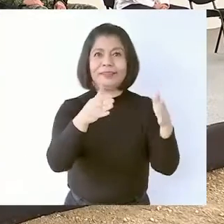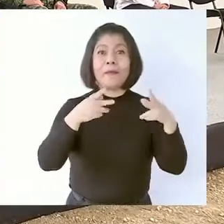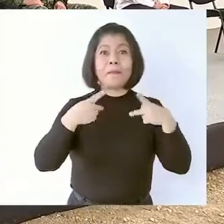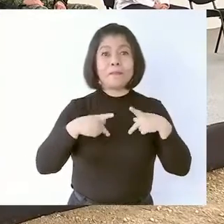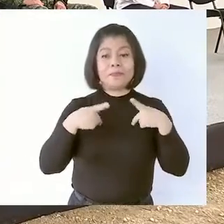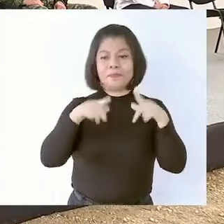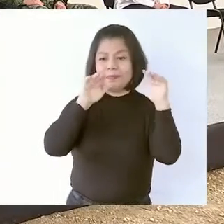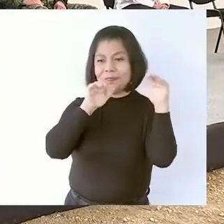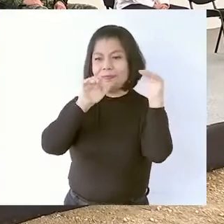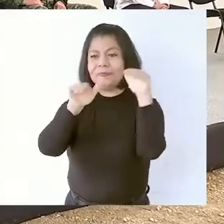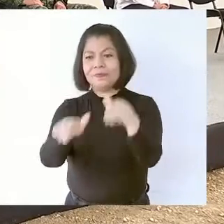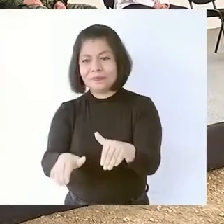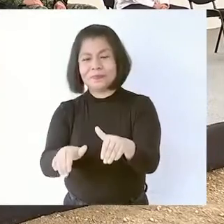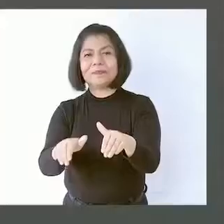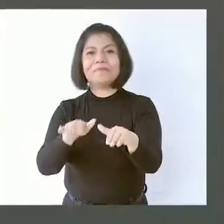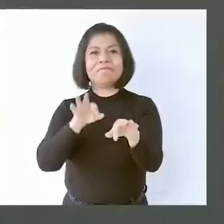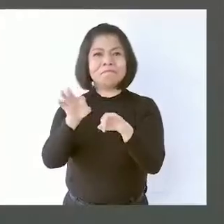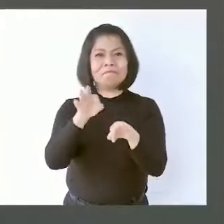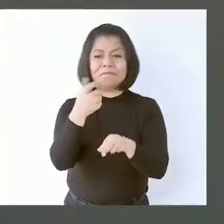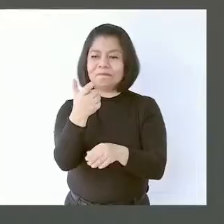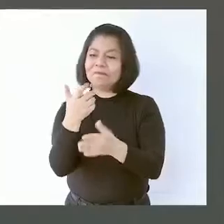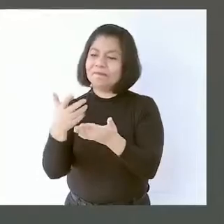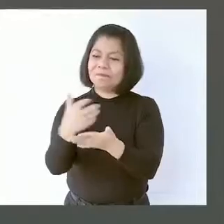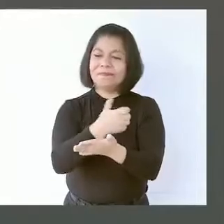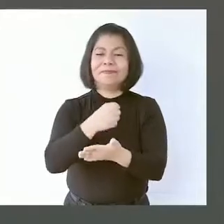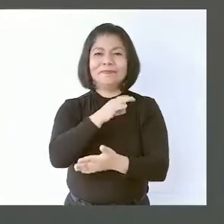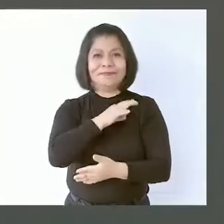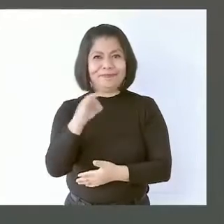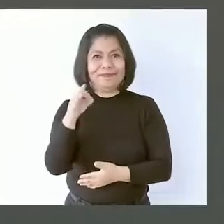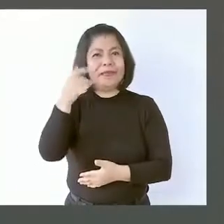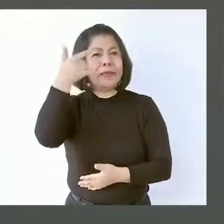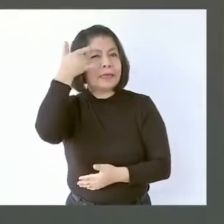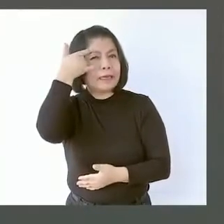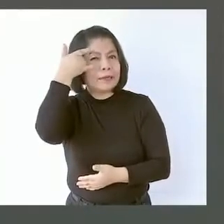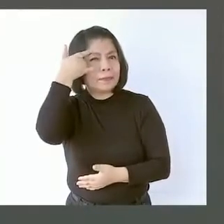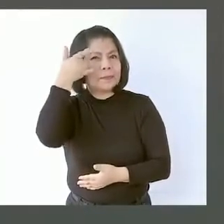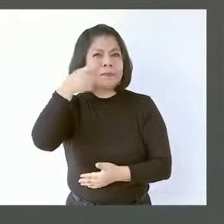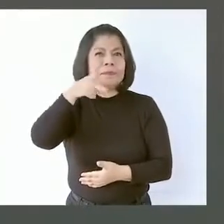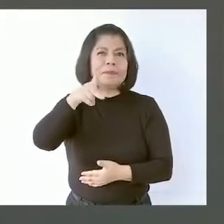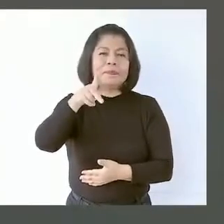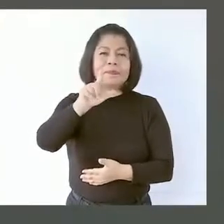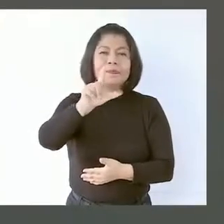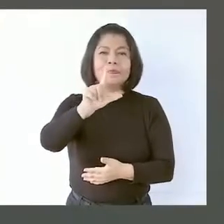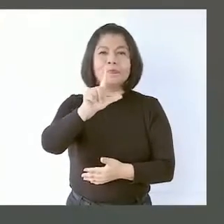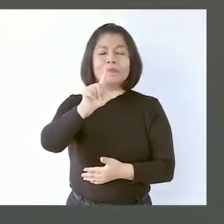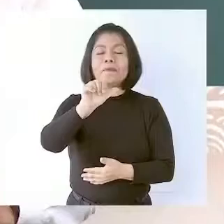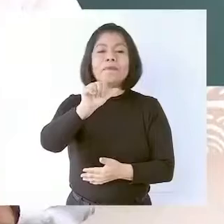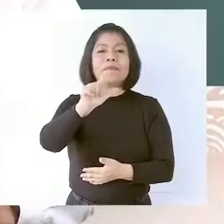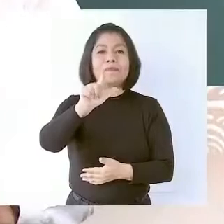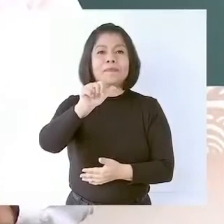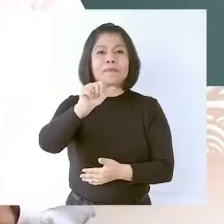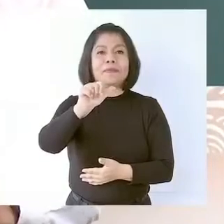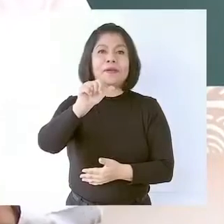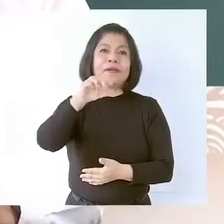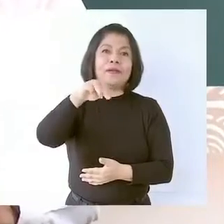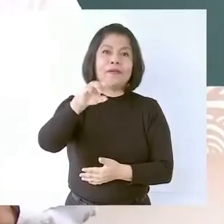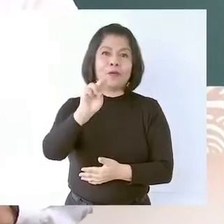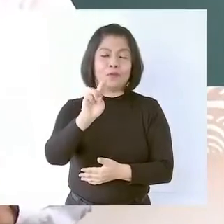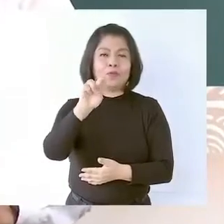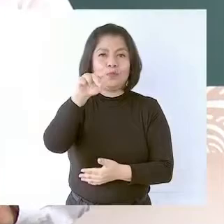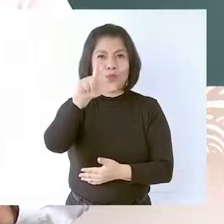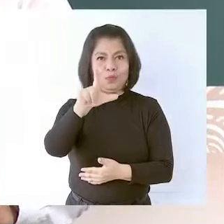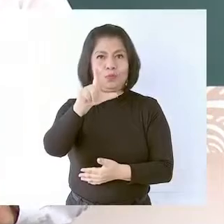en Campeche, en Calakmul, y en Escárcega, y en